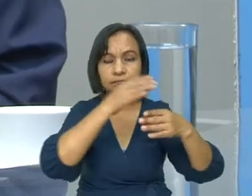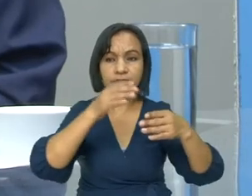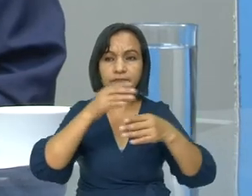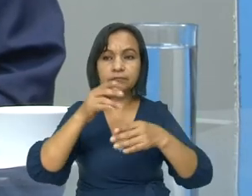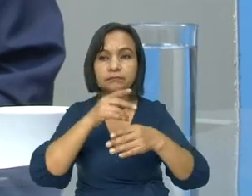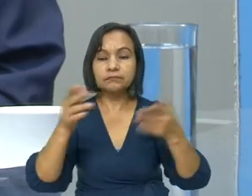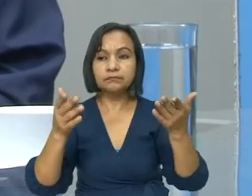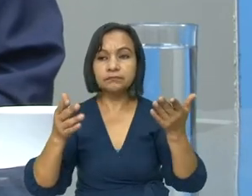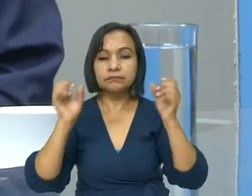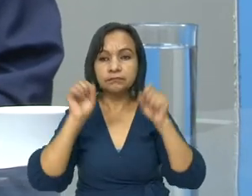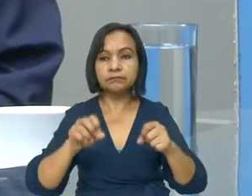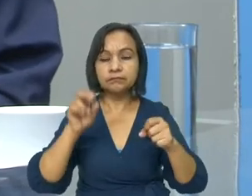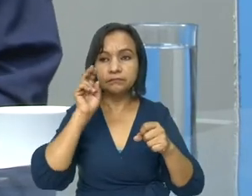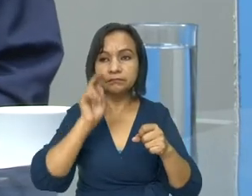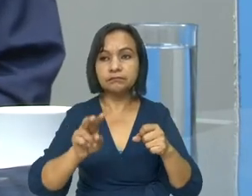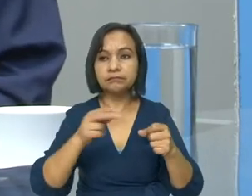Y mira qué es lo que puedes hacer ahí.